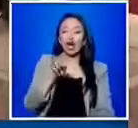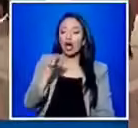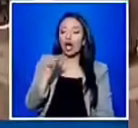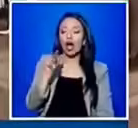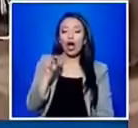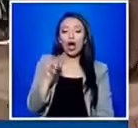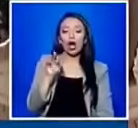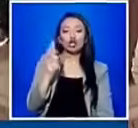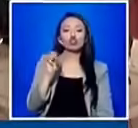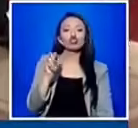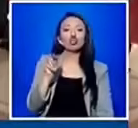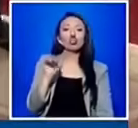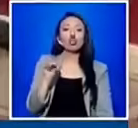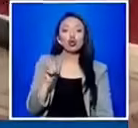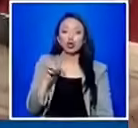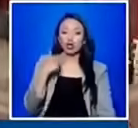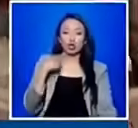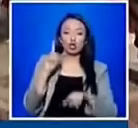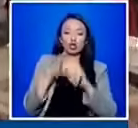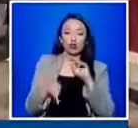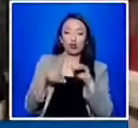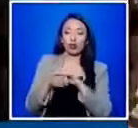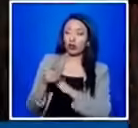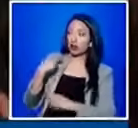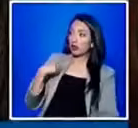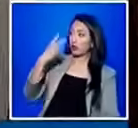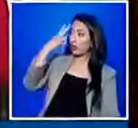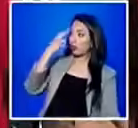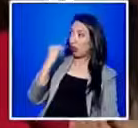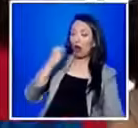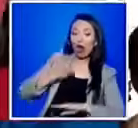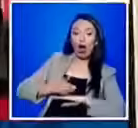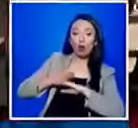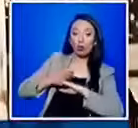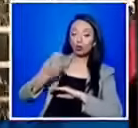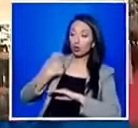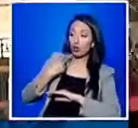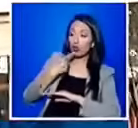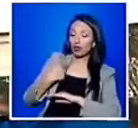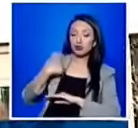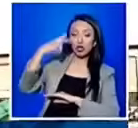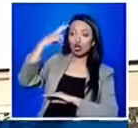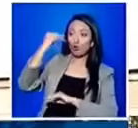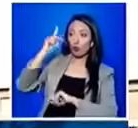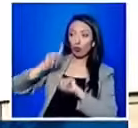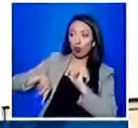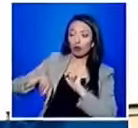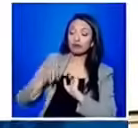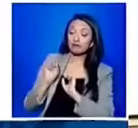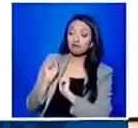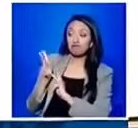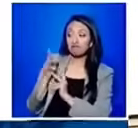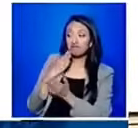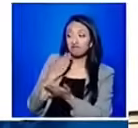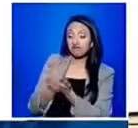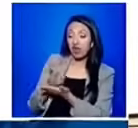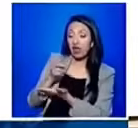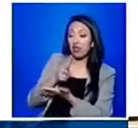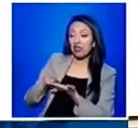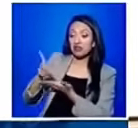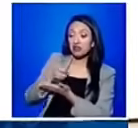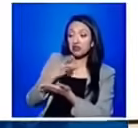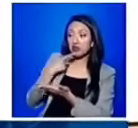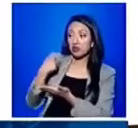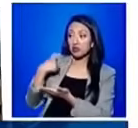papitos, no se nos ha permitido el ingreso por parte de la de la zona distrital.